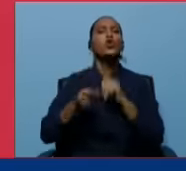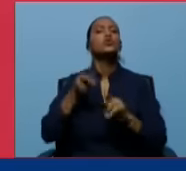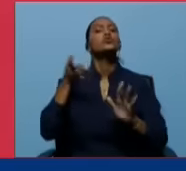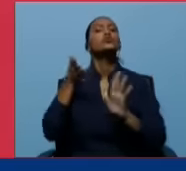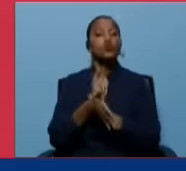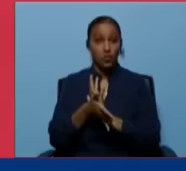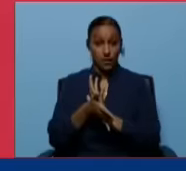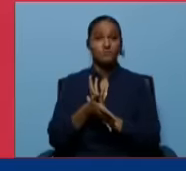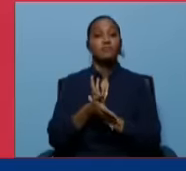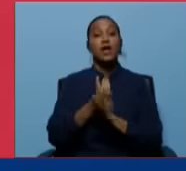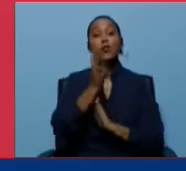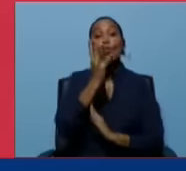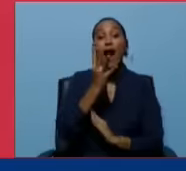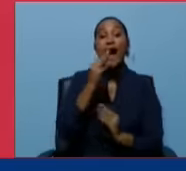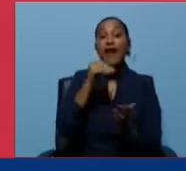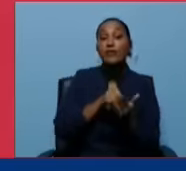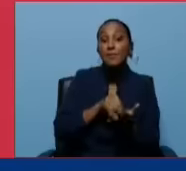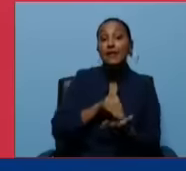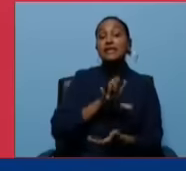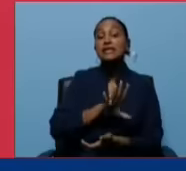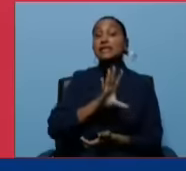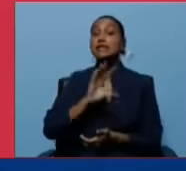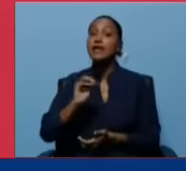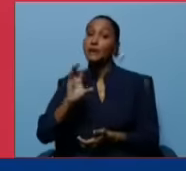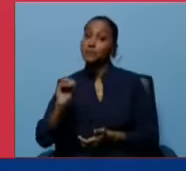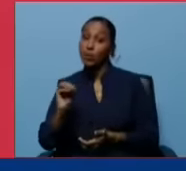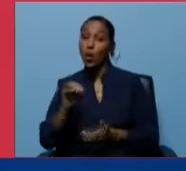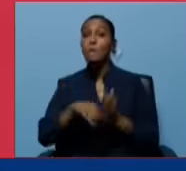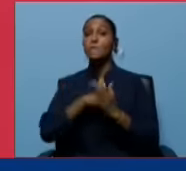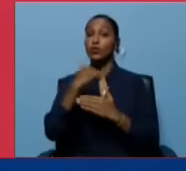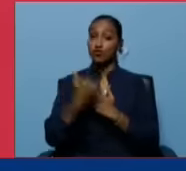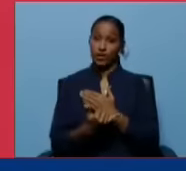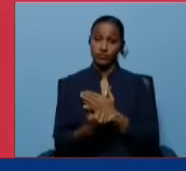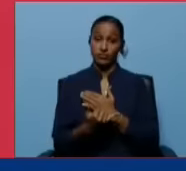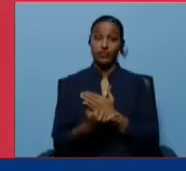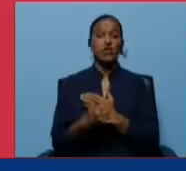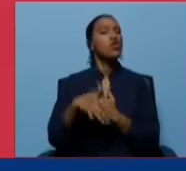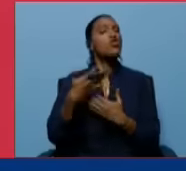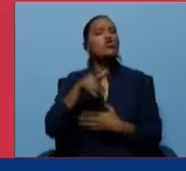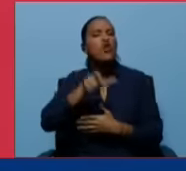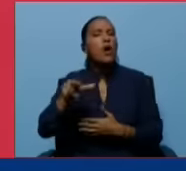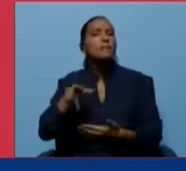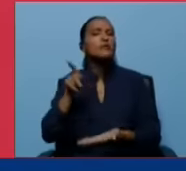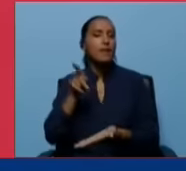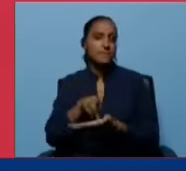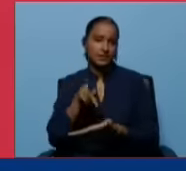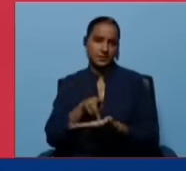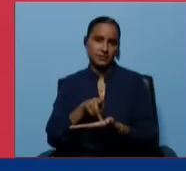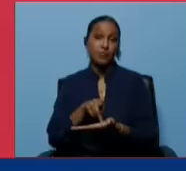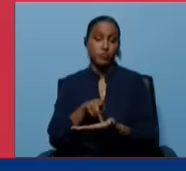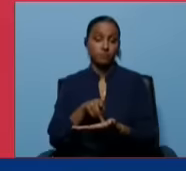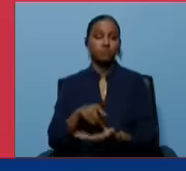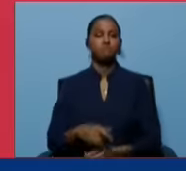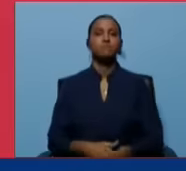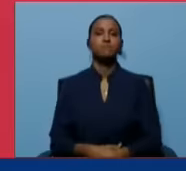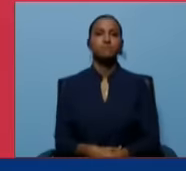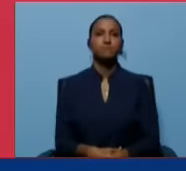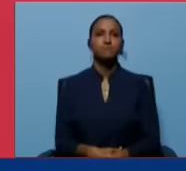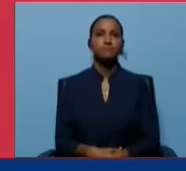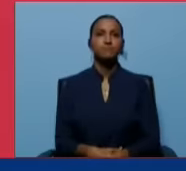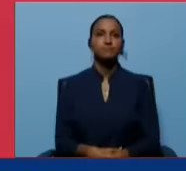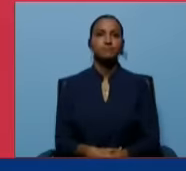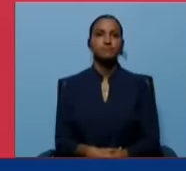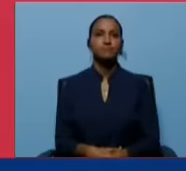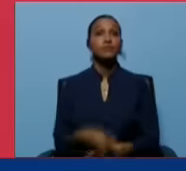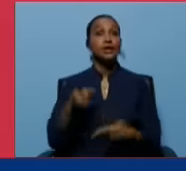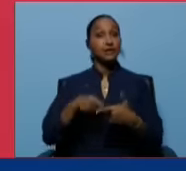4.505 circuitos comunales donde la gente participó. Yo le decía a los compañeros